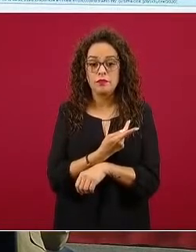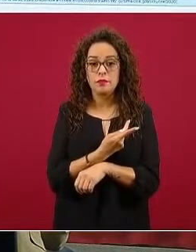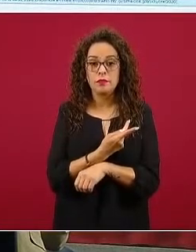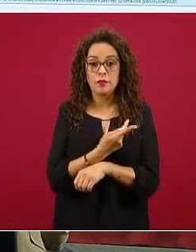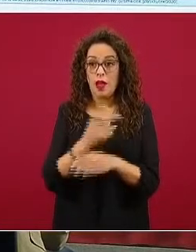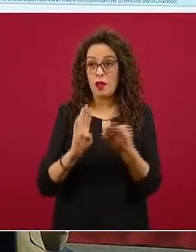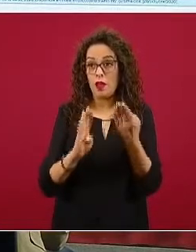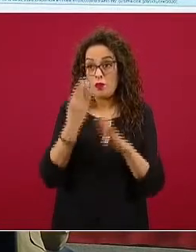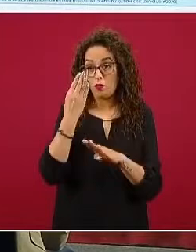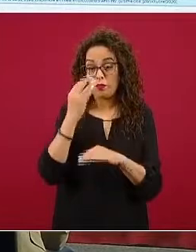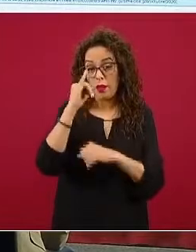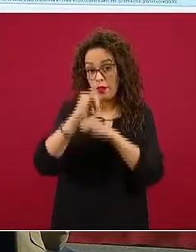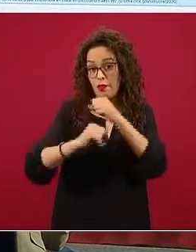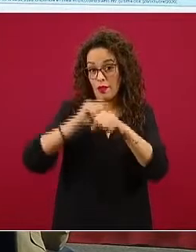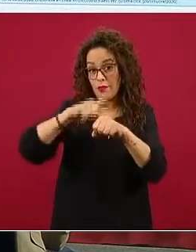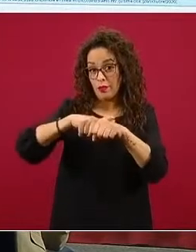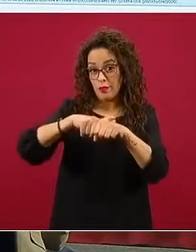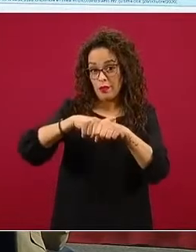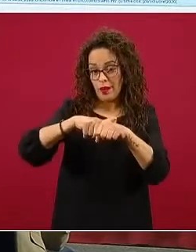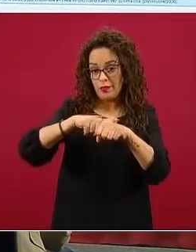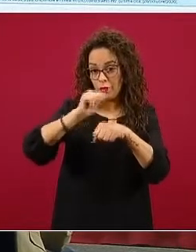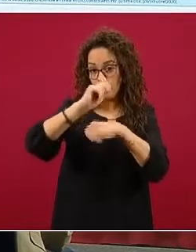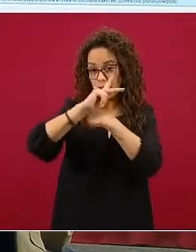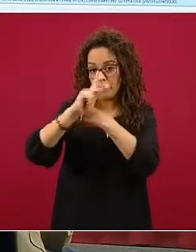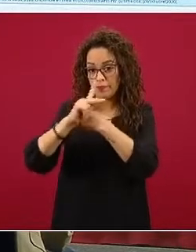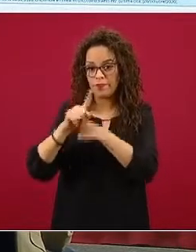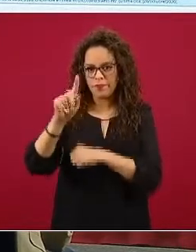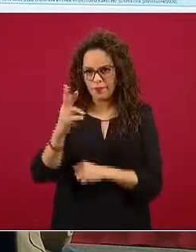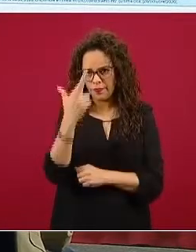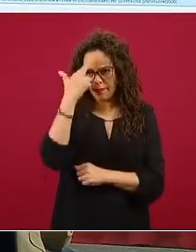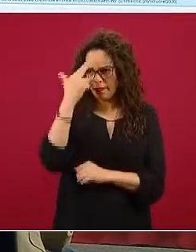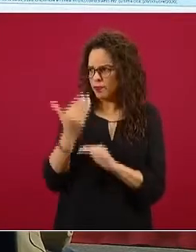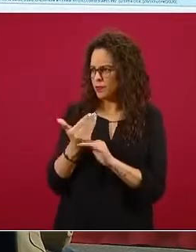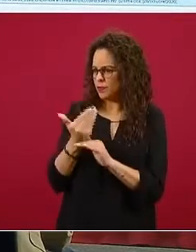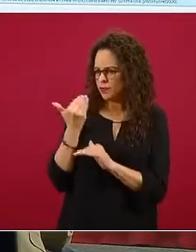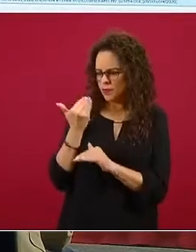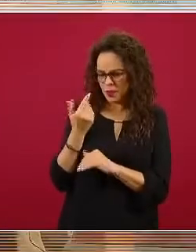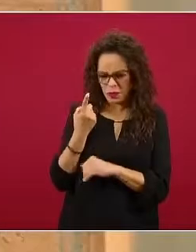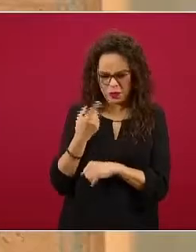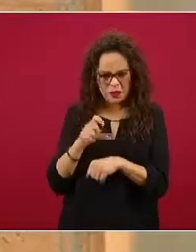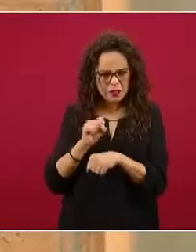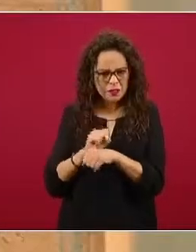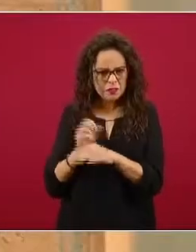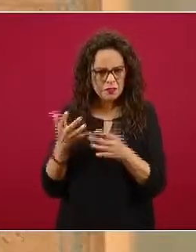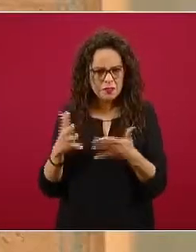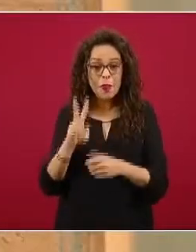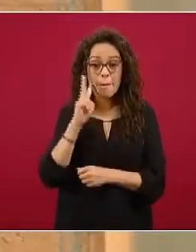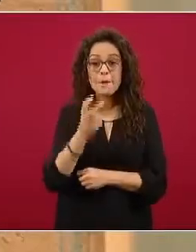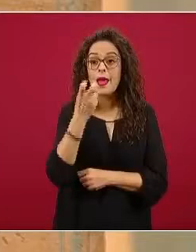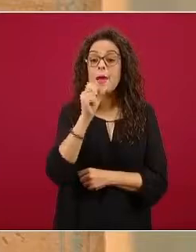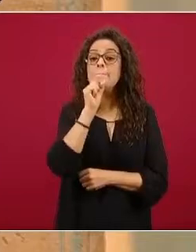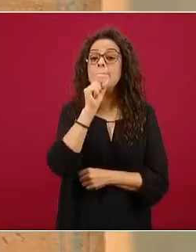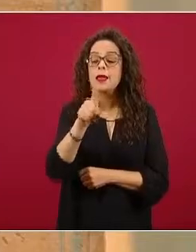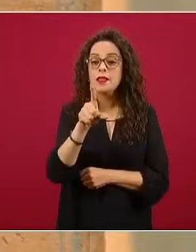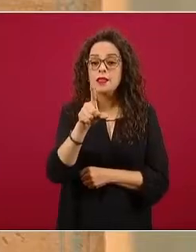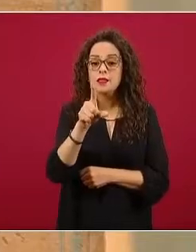internacional. Si recuerdan, hace menos de una semana presentábamos este mismo cuadro donde están en las